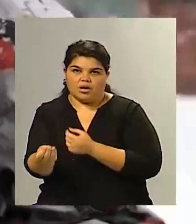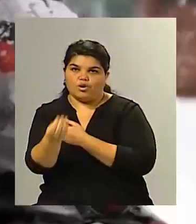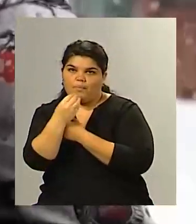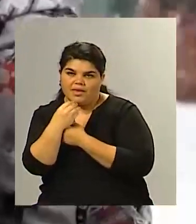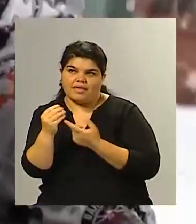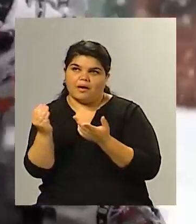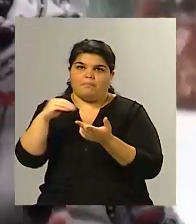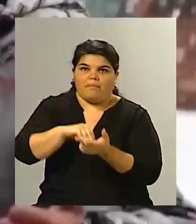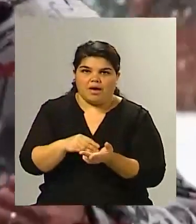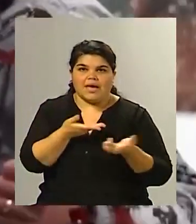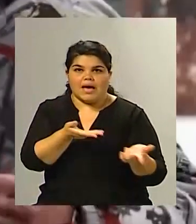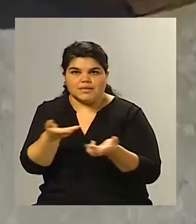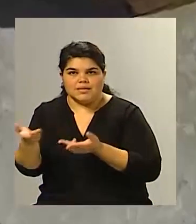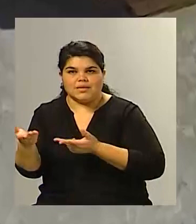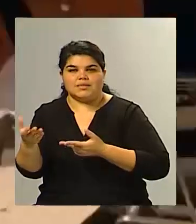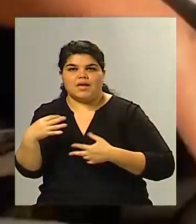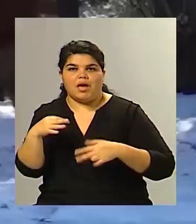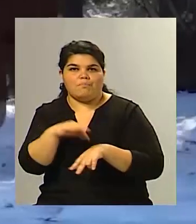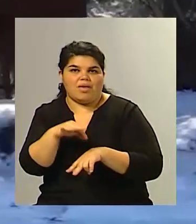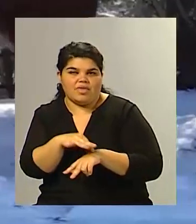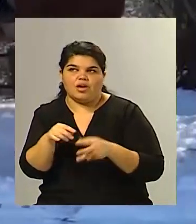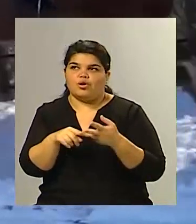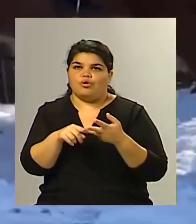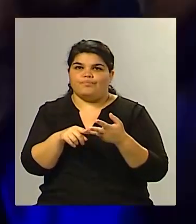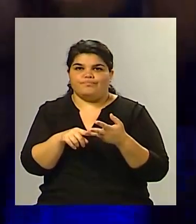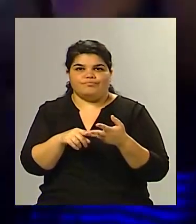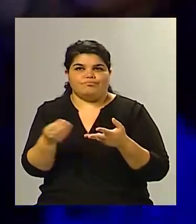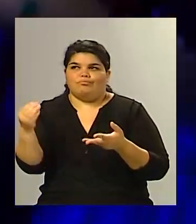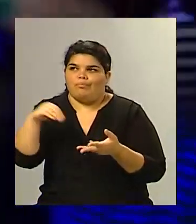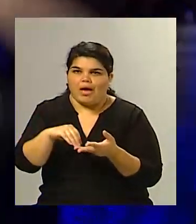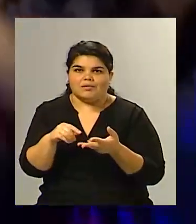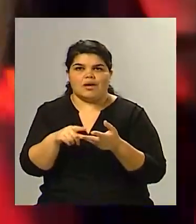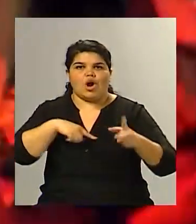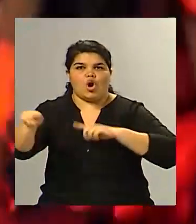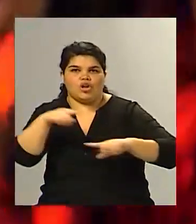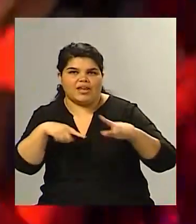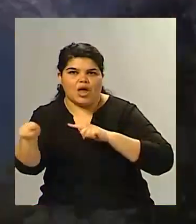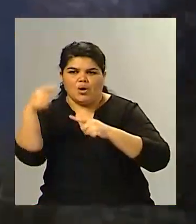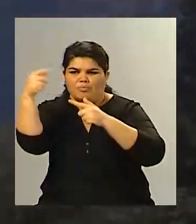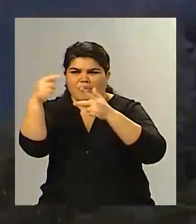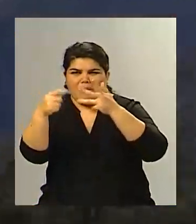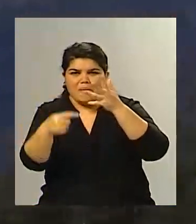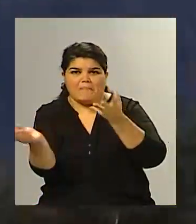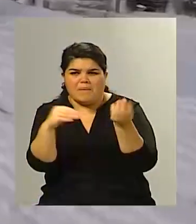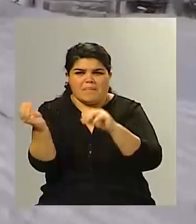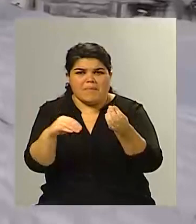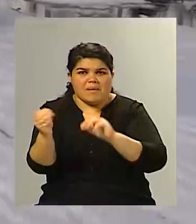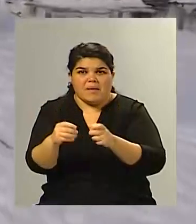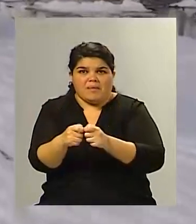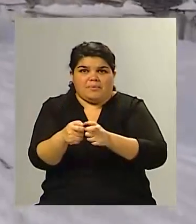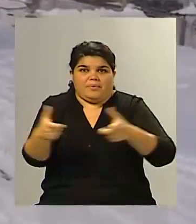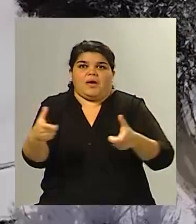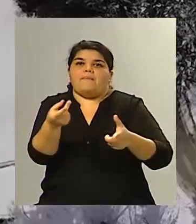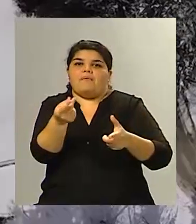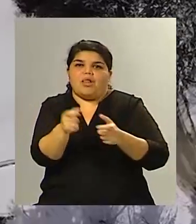agrega asistencia médica, los médico en el hotel, coordinadores, bueno, todo lo que tenés que agregar, no van a